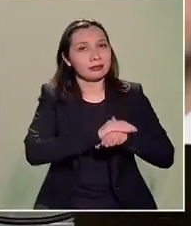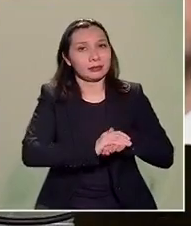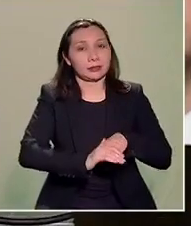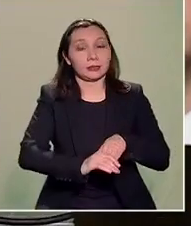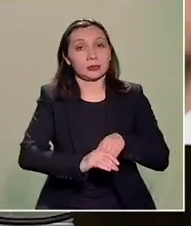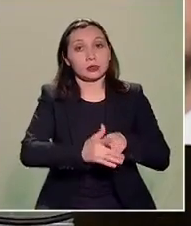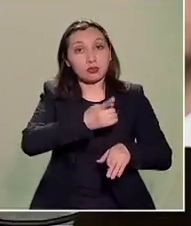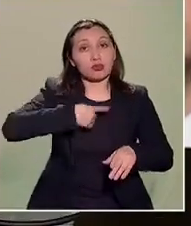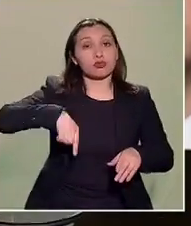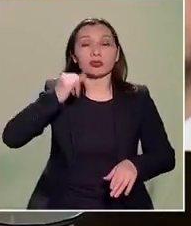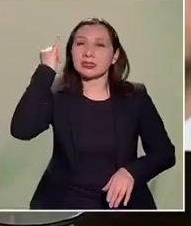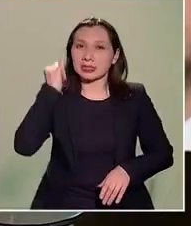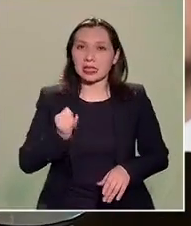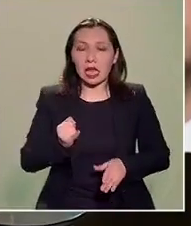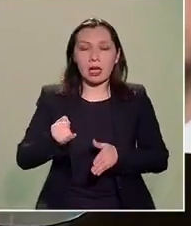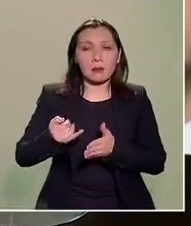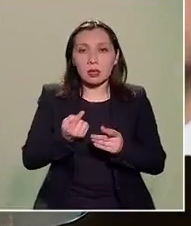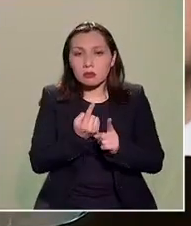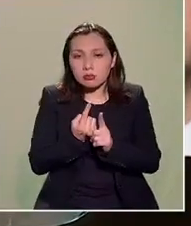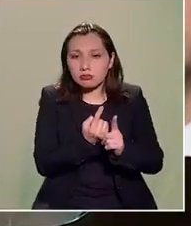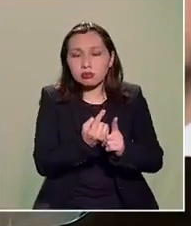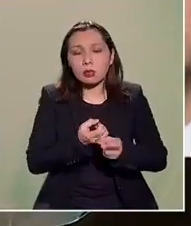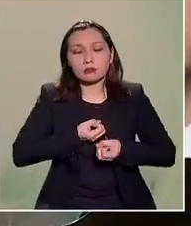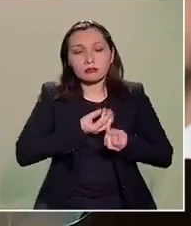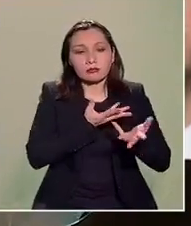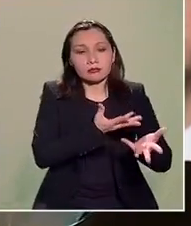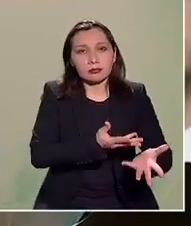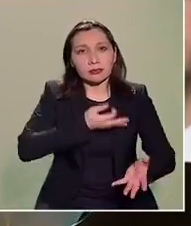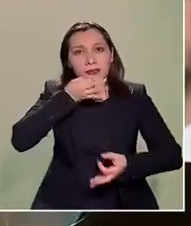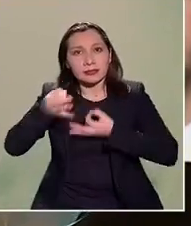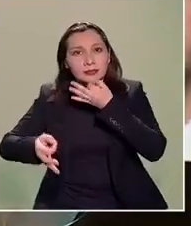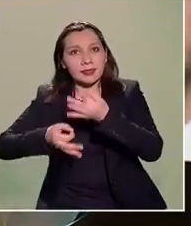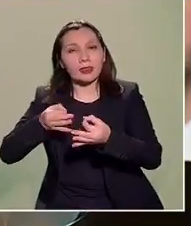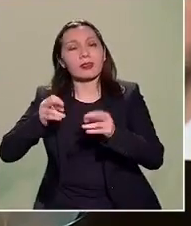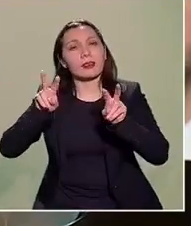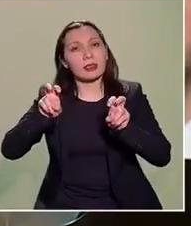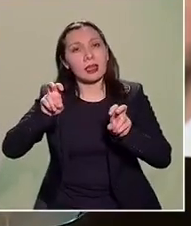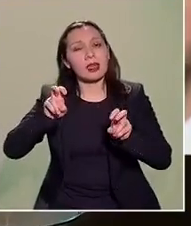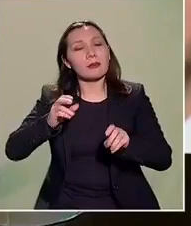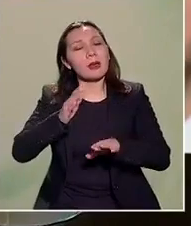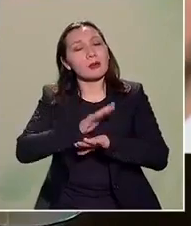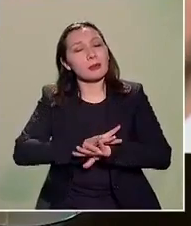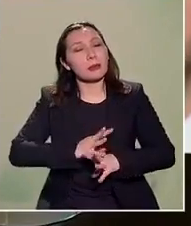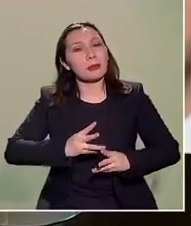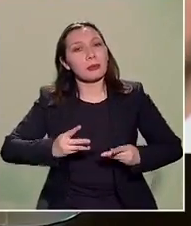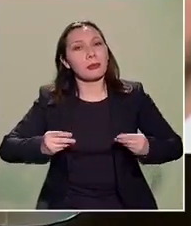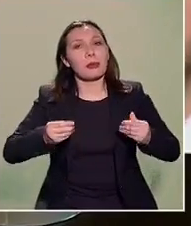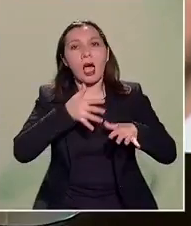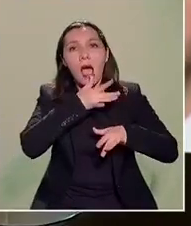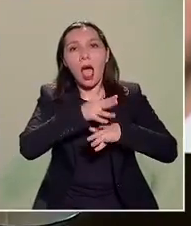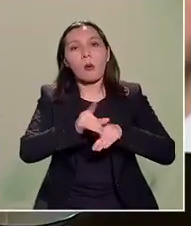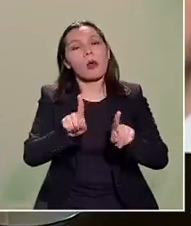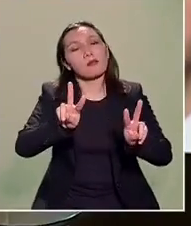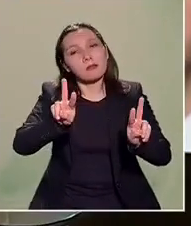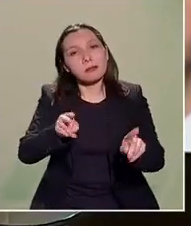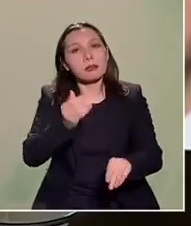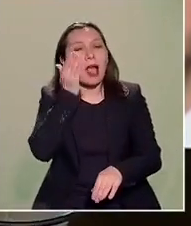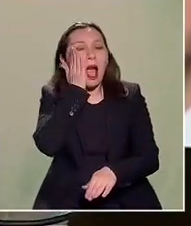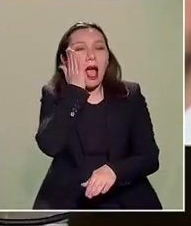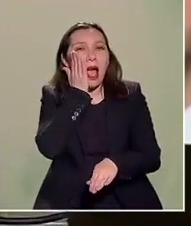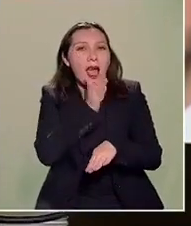seamos siempre canales por donde fluyan la refrigerante es agua de la compasión